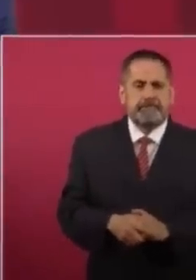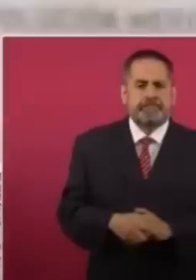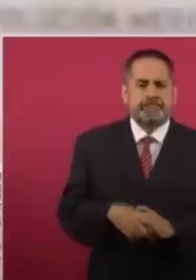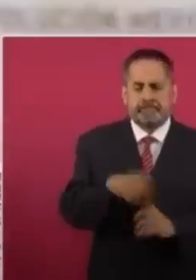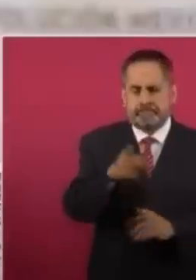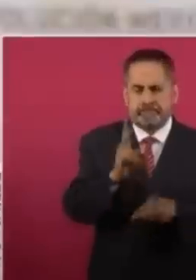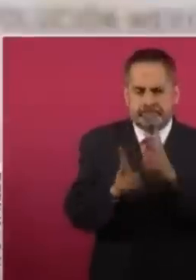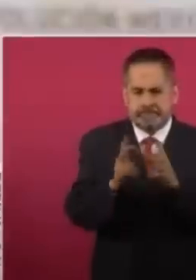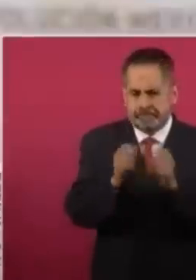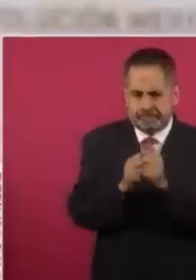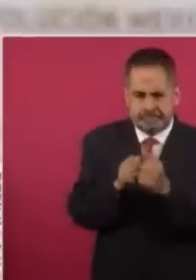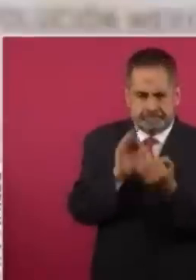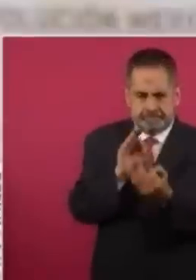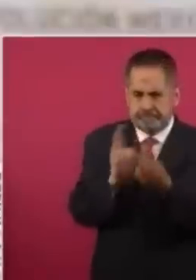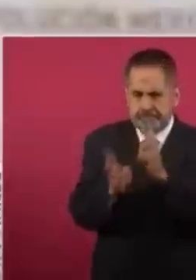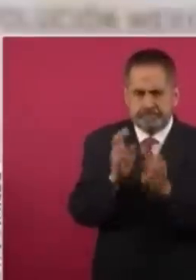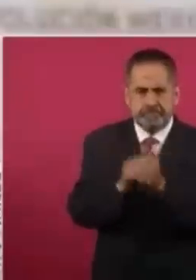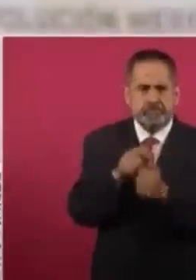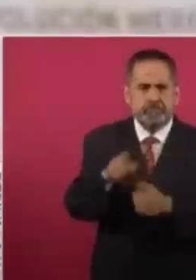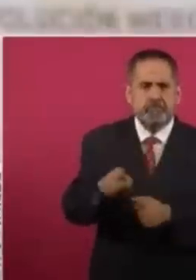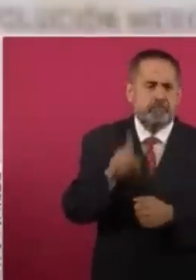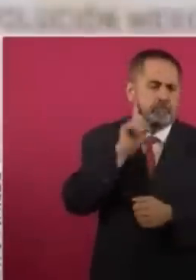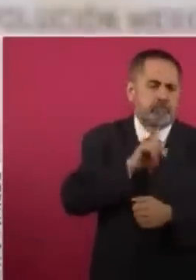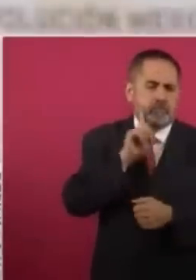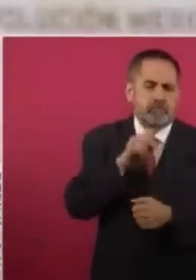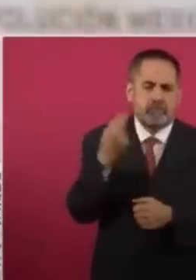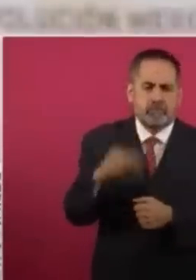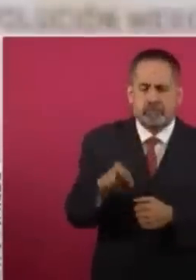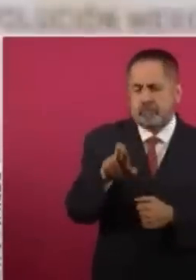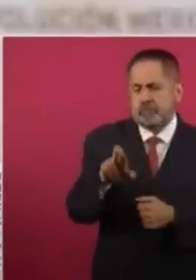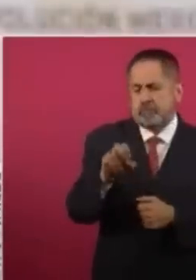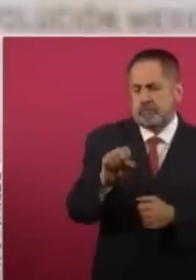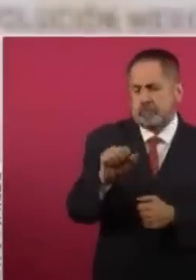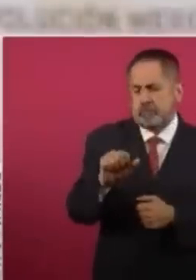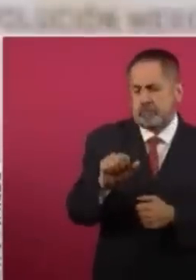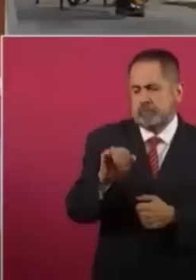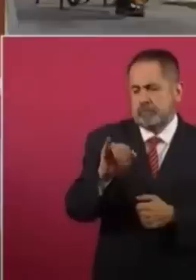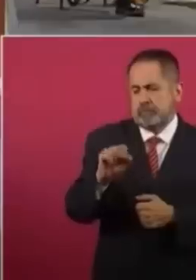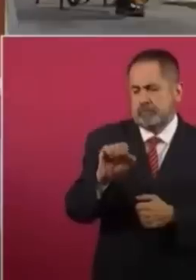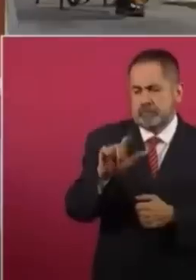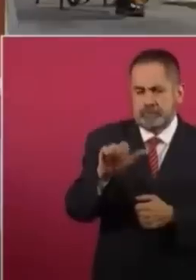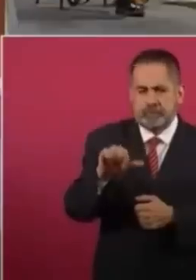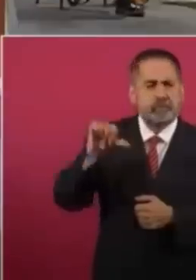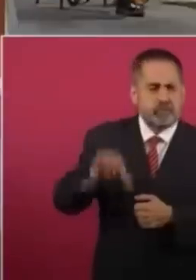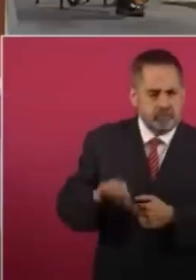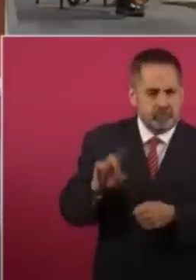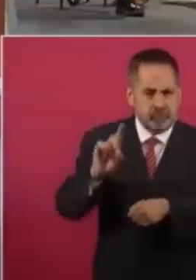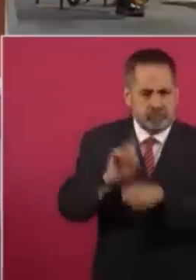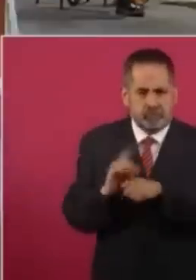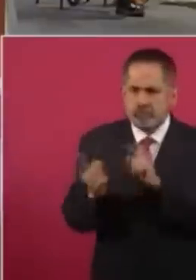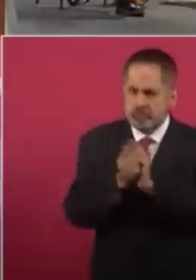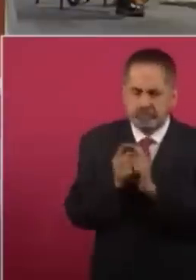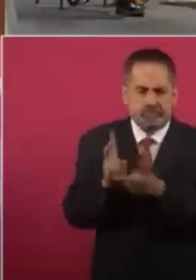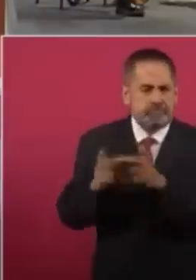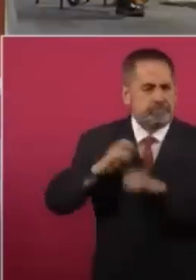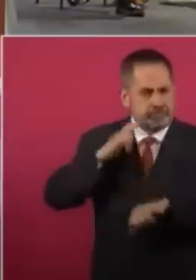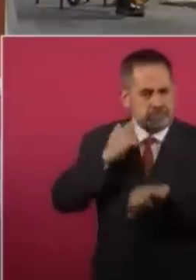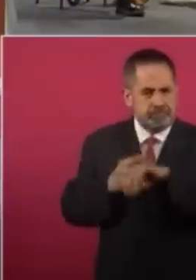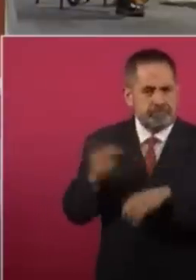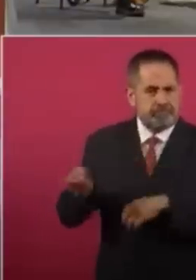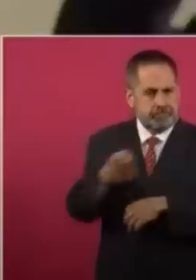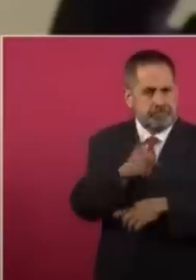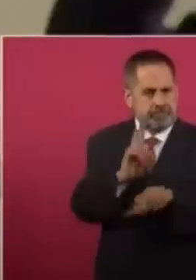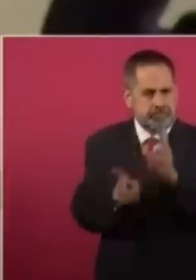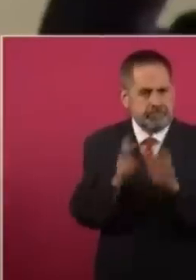hable contigo Rosa Isela, hoy mismo. Rosa Isela Rodríguez, que